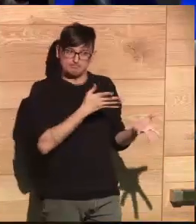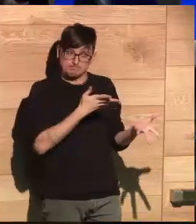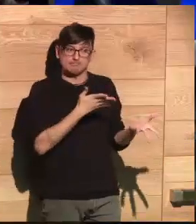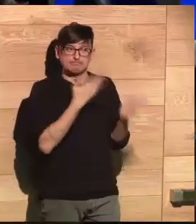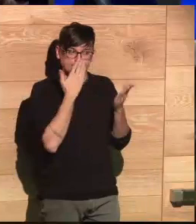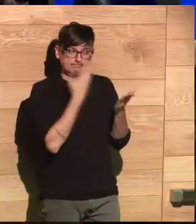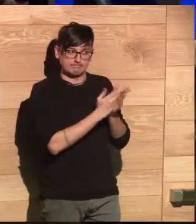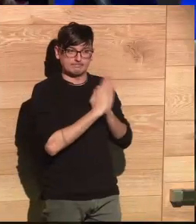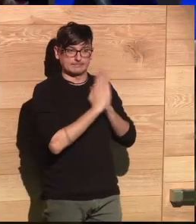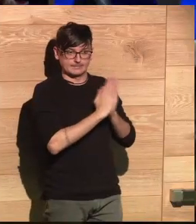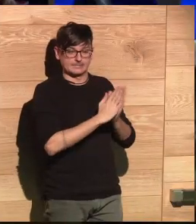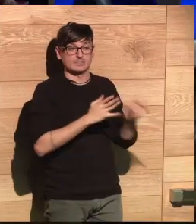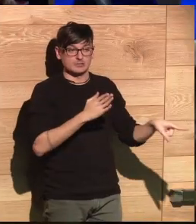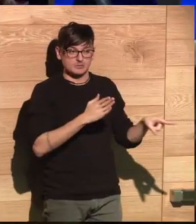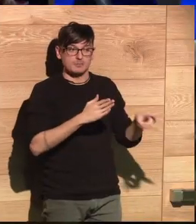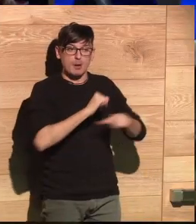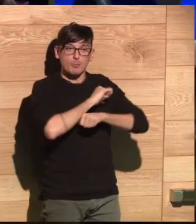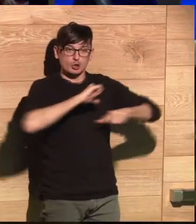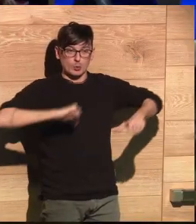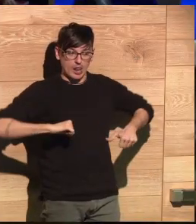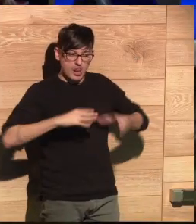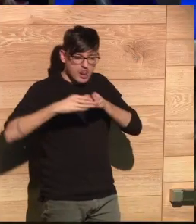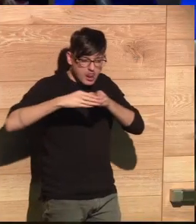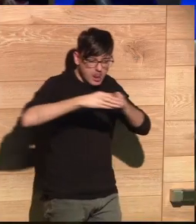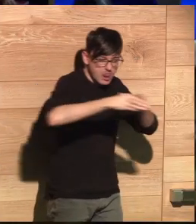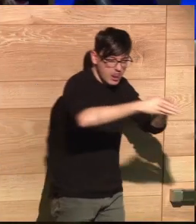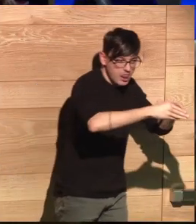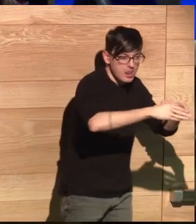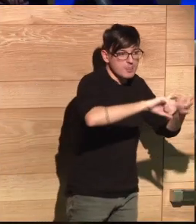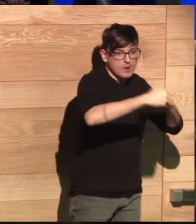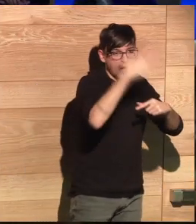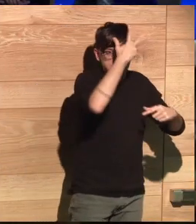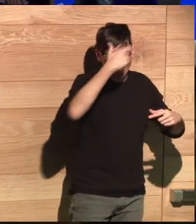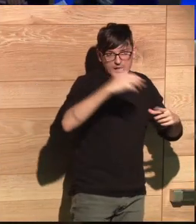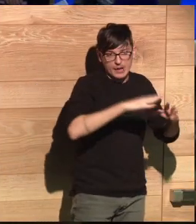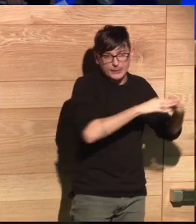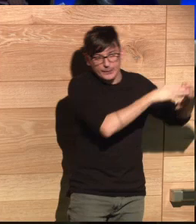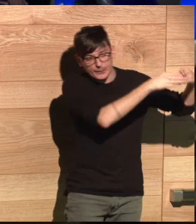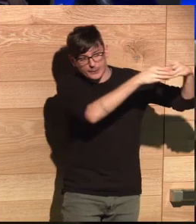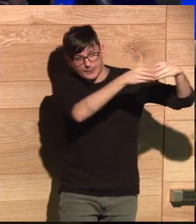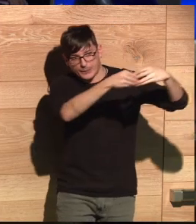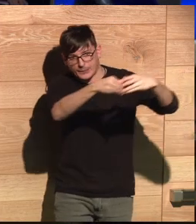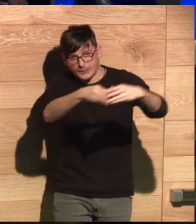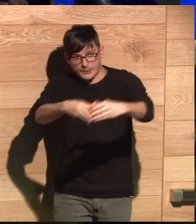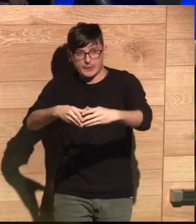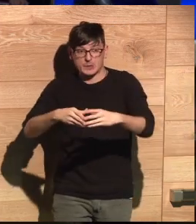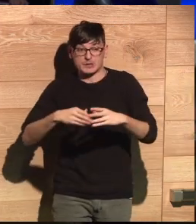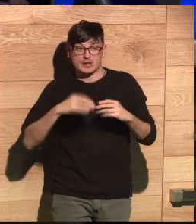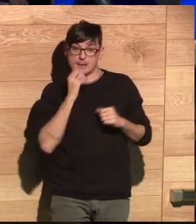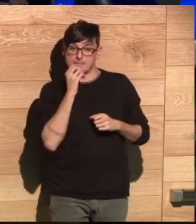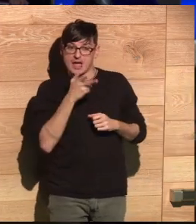El hombretón cruzó a Portugal y desde allí consiguió llegar a América. Desde entonces empezaron a llegar a la